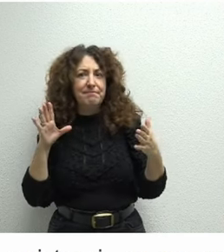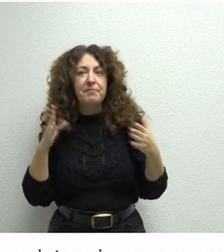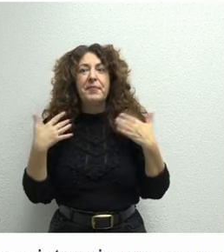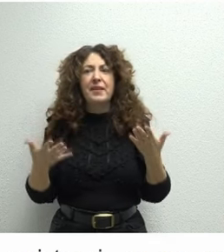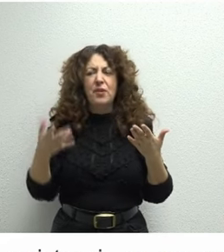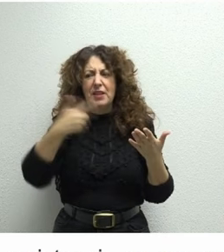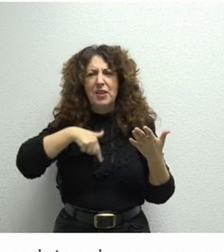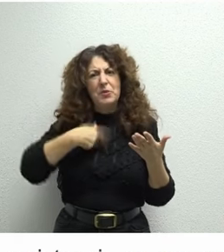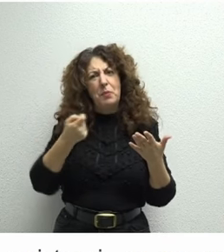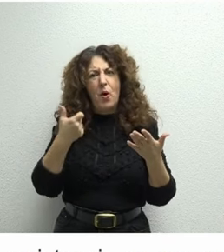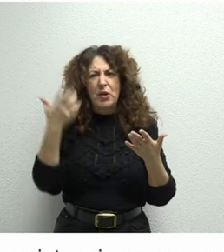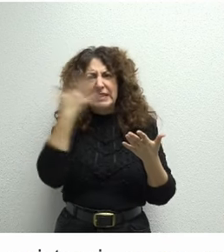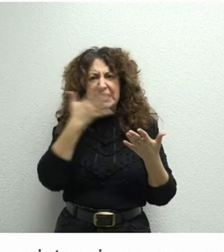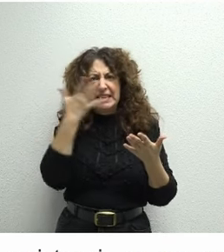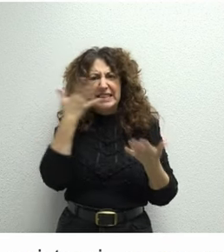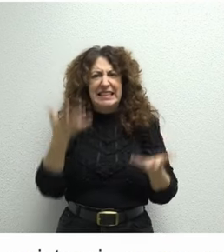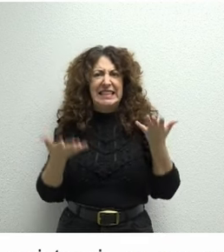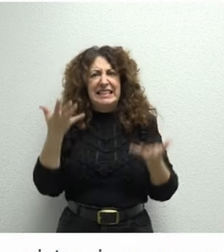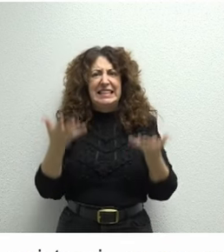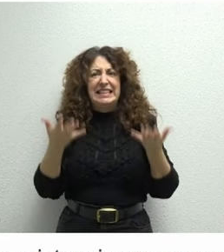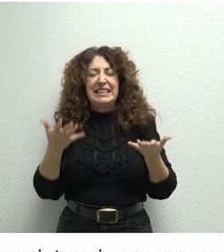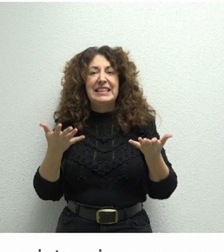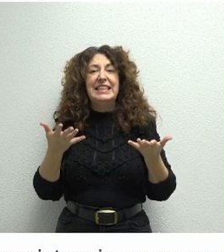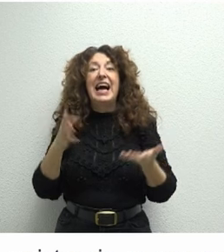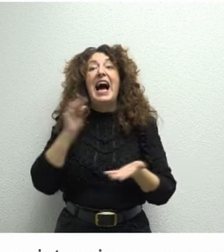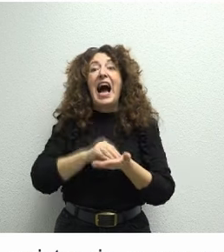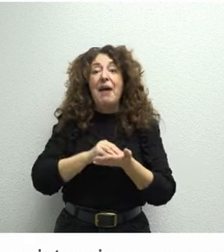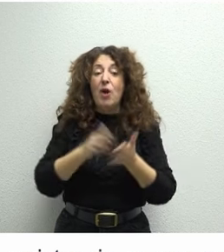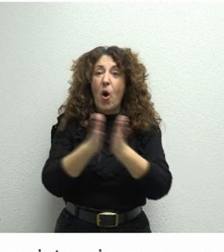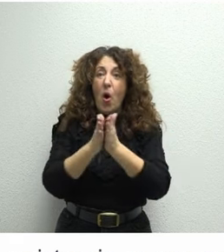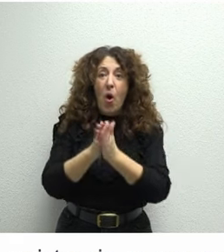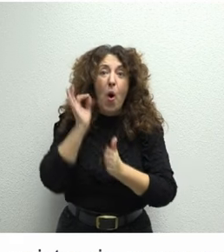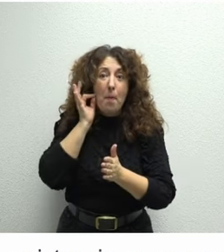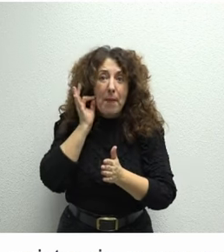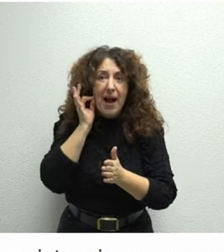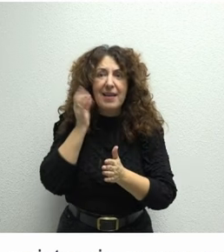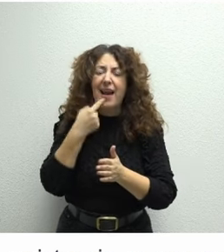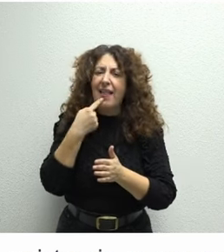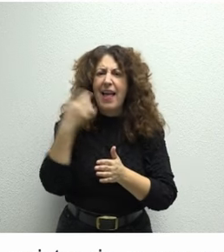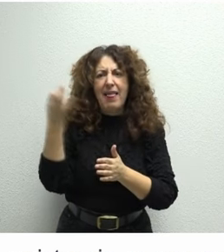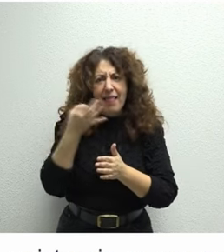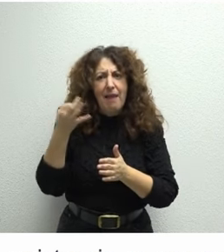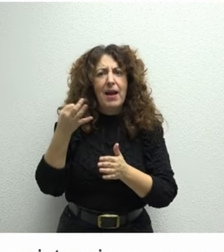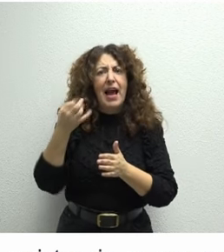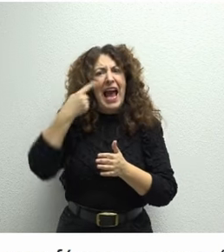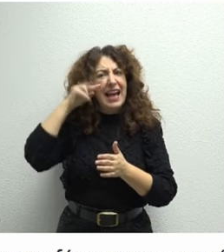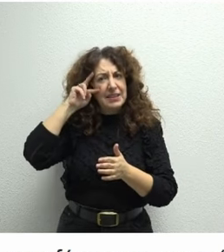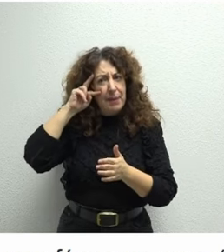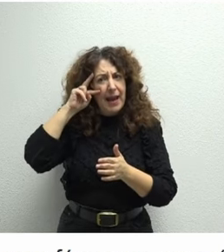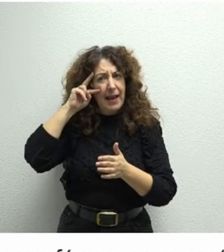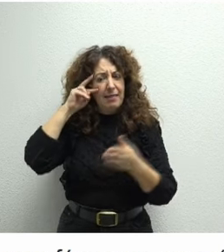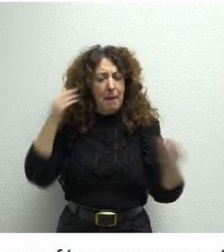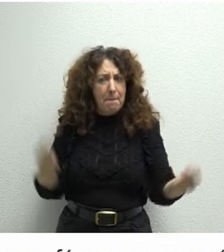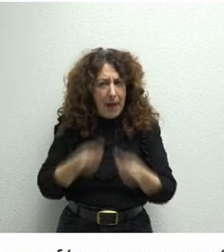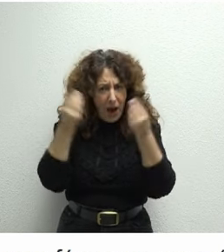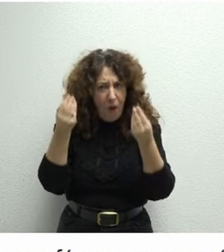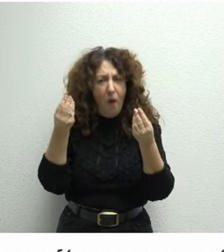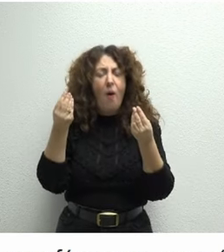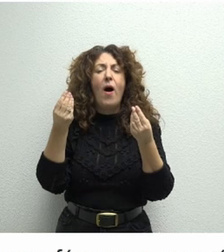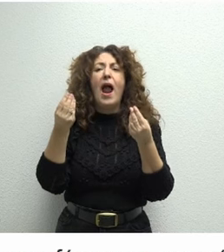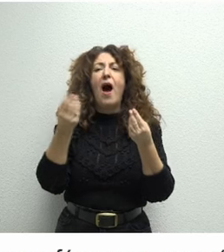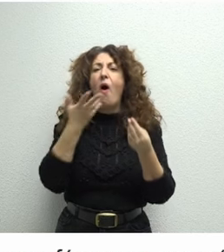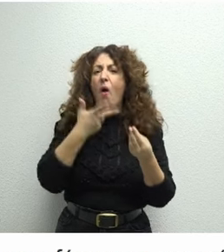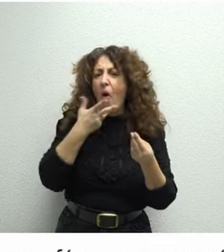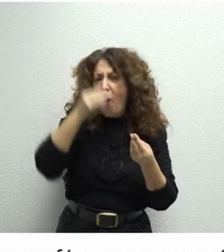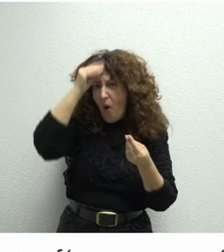inseguridad eh Por eso antes a una compañera decía tenemos que mejorar la experiencia tenemos que mejorar el conocimiento eh yo